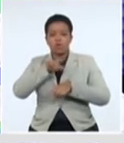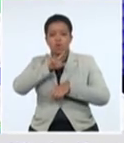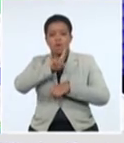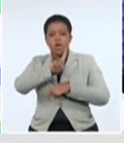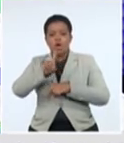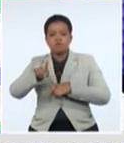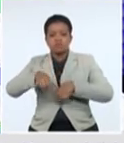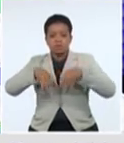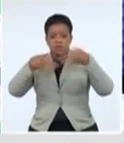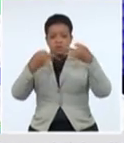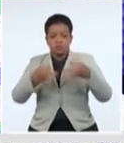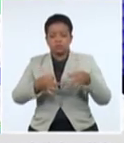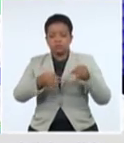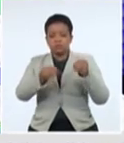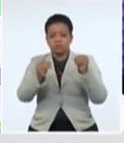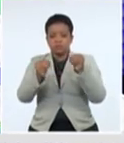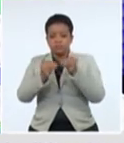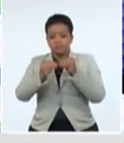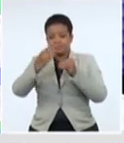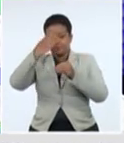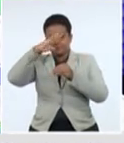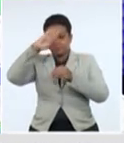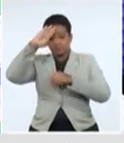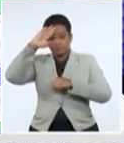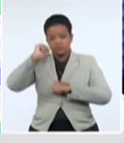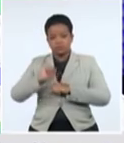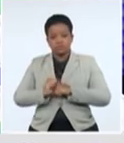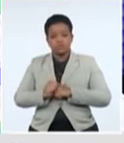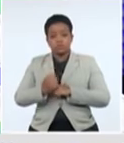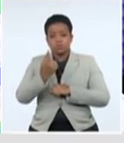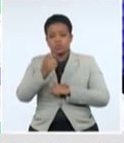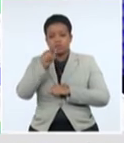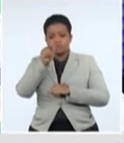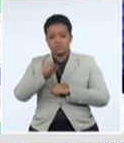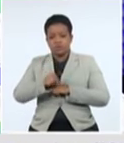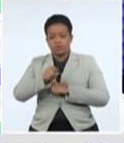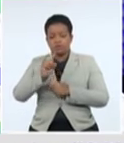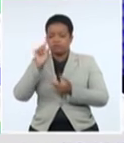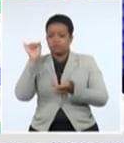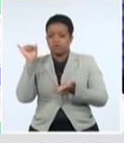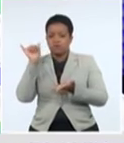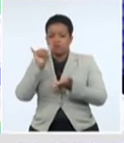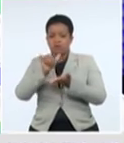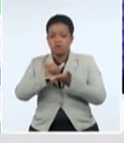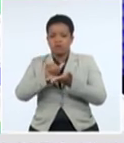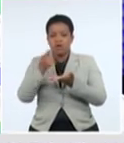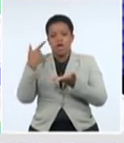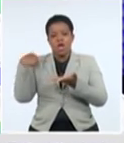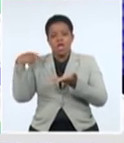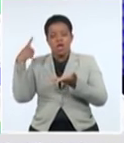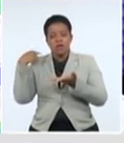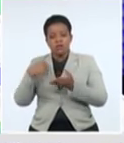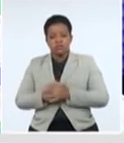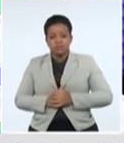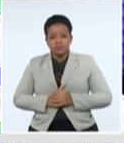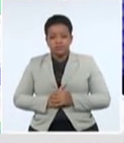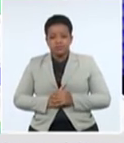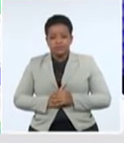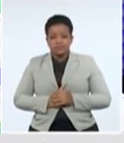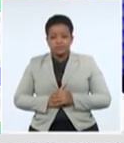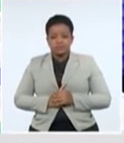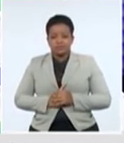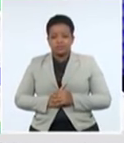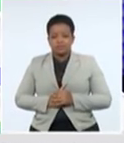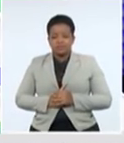autóctonos y se diagnostica un solo caso importado en el día de ayer. Son cifras que van